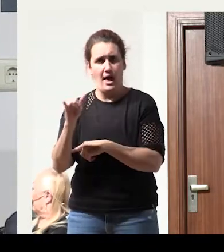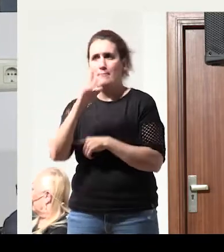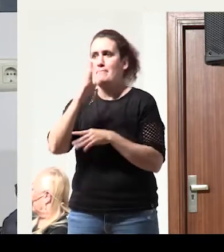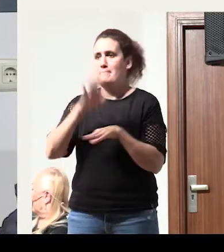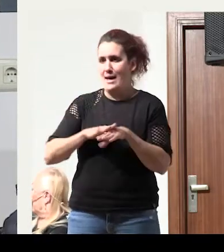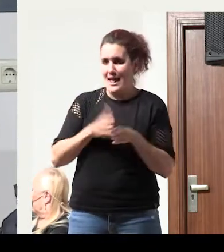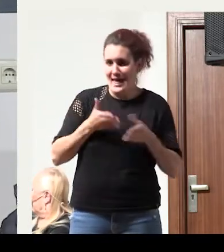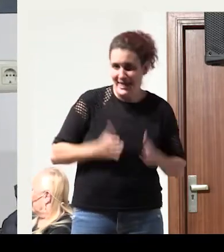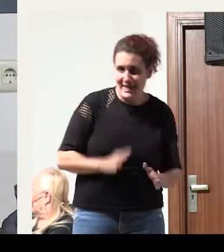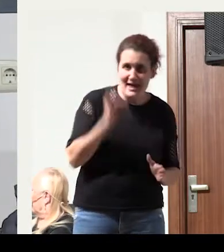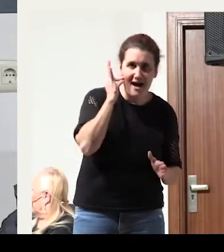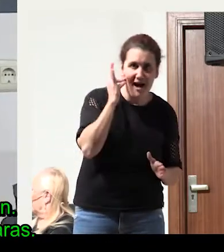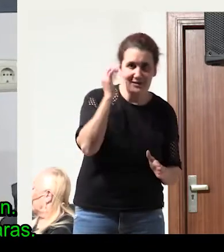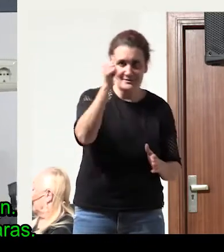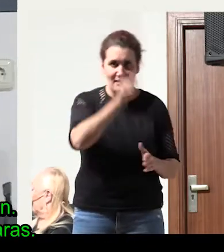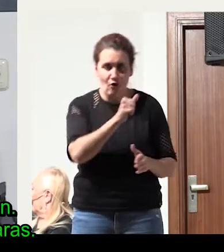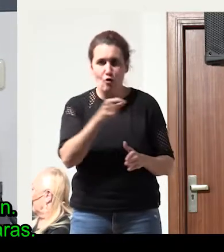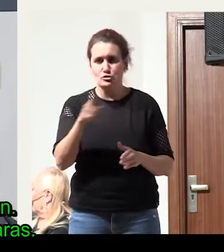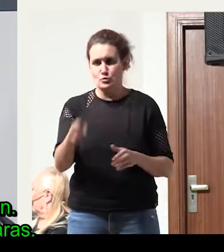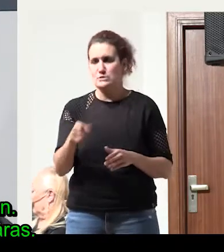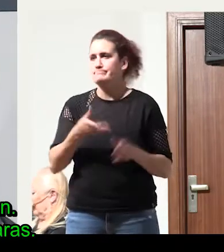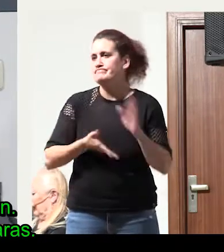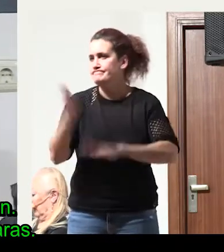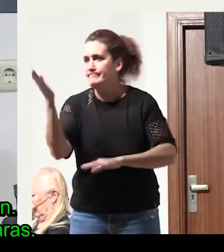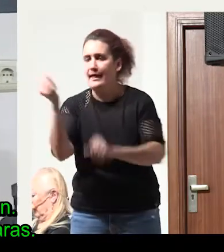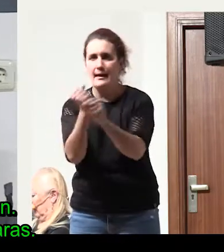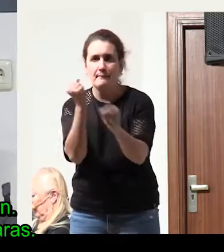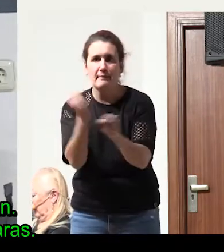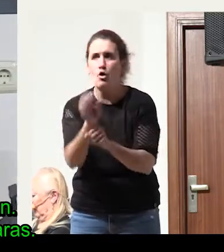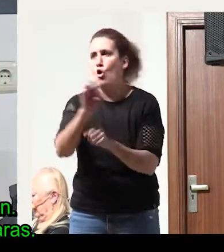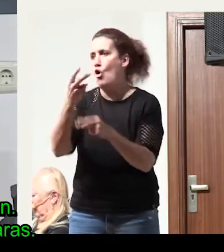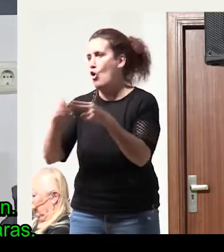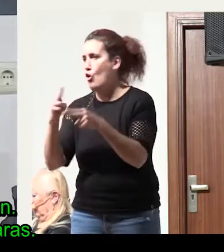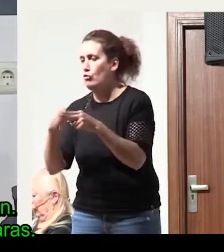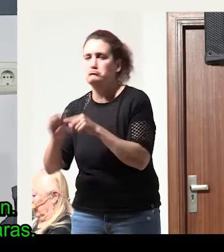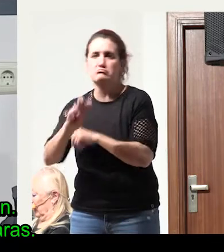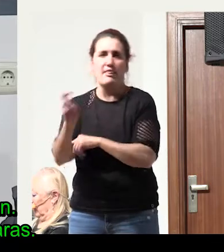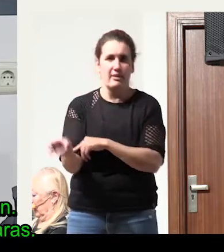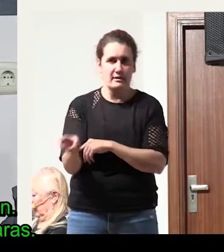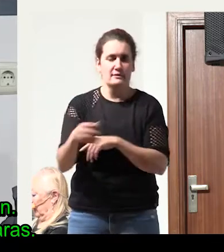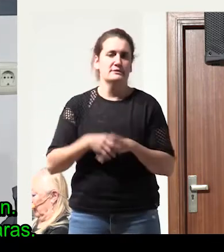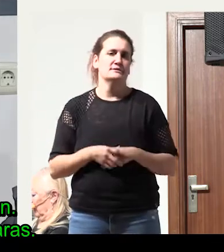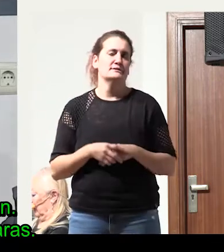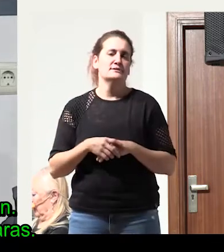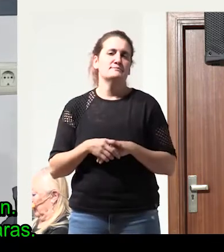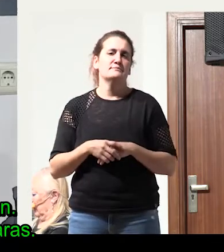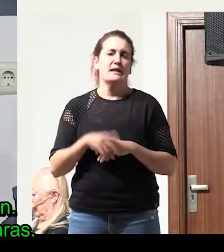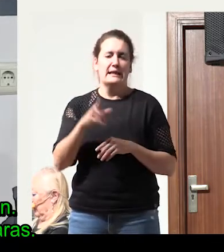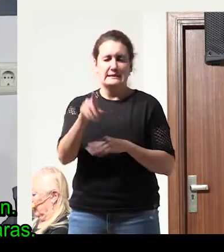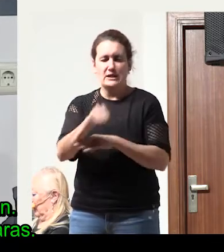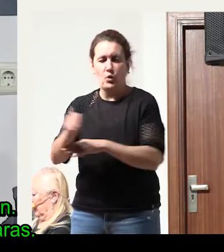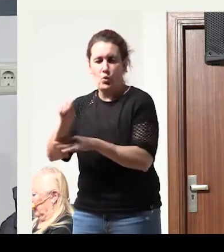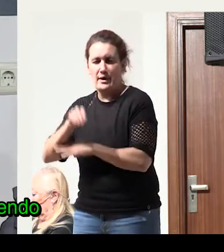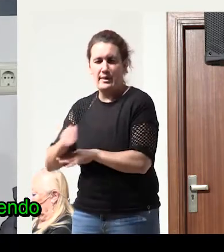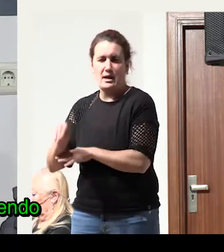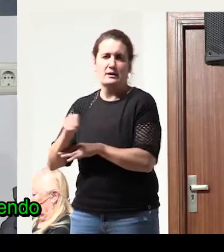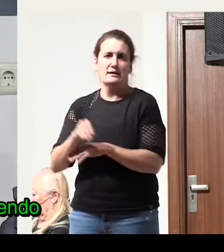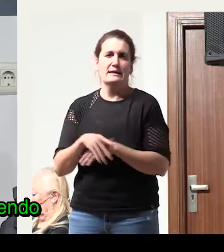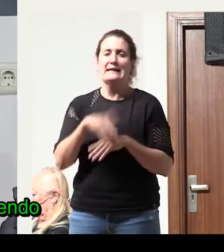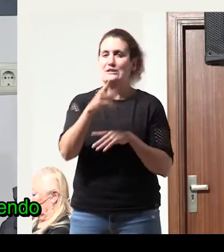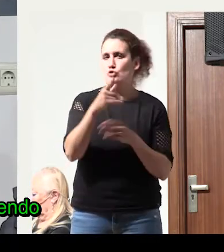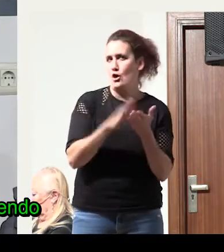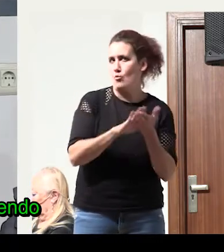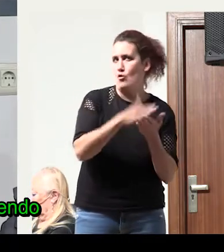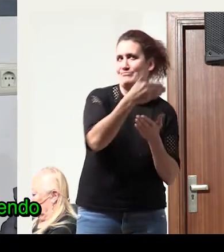¿no?, claro, estar en el empleo o hacer otras cosas, se cuidan. Y eso tiene además, a 100 veces, tiene las dos caras. Quiero decir,